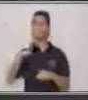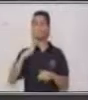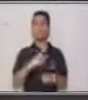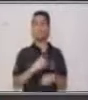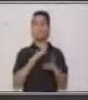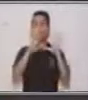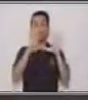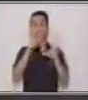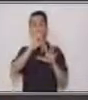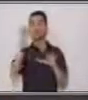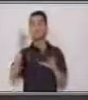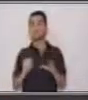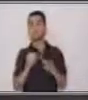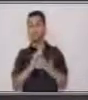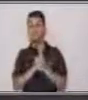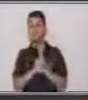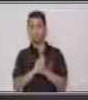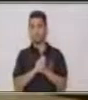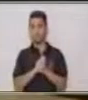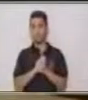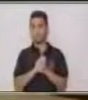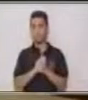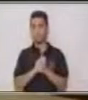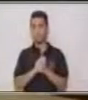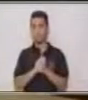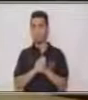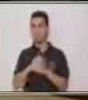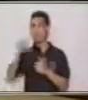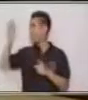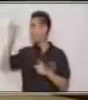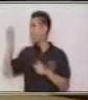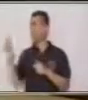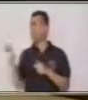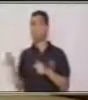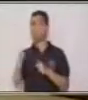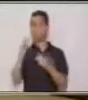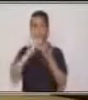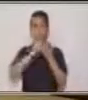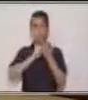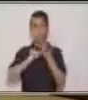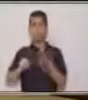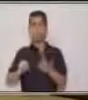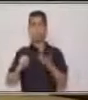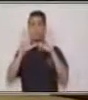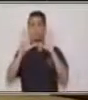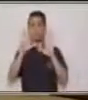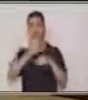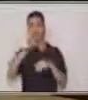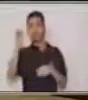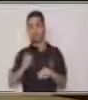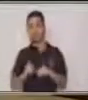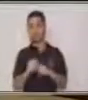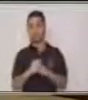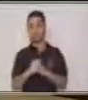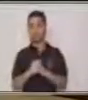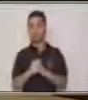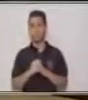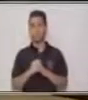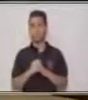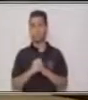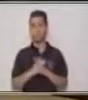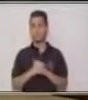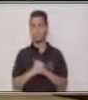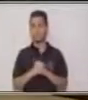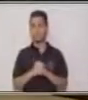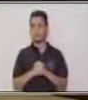un 10%. Las partes que coloreé representan el 10%, ¿verdad?